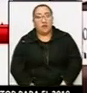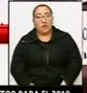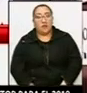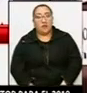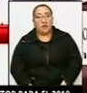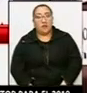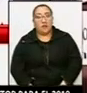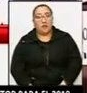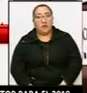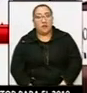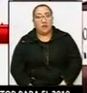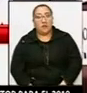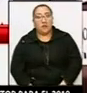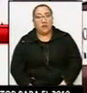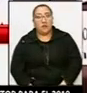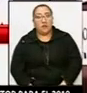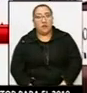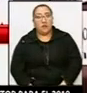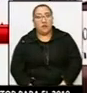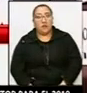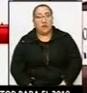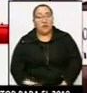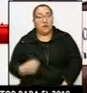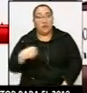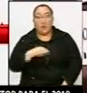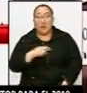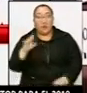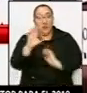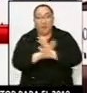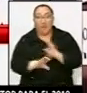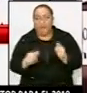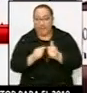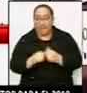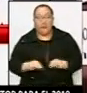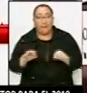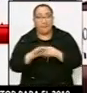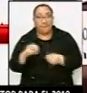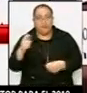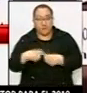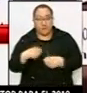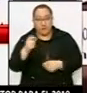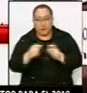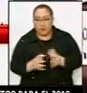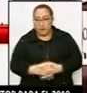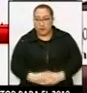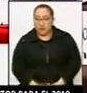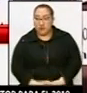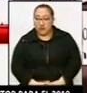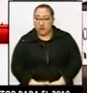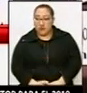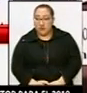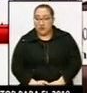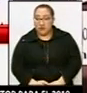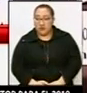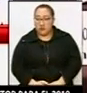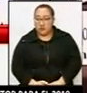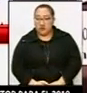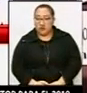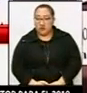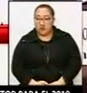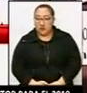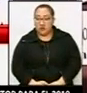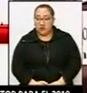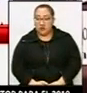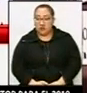protegemos esas áreas con una buena reforestación, con participación de los ciudadanos, y no estaríamos haciendo nada